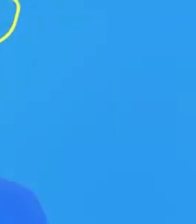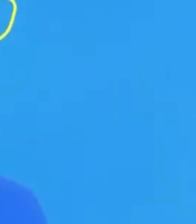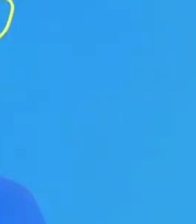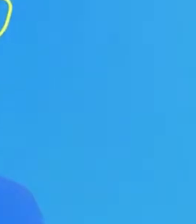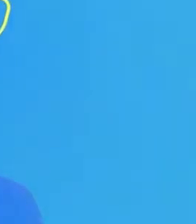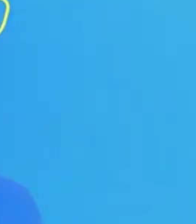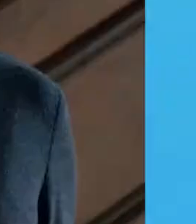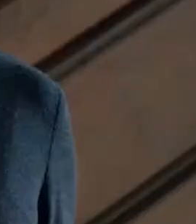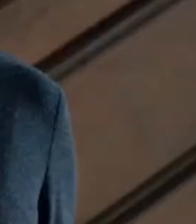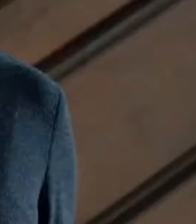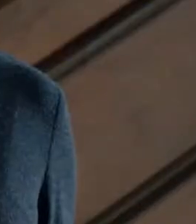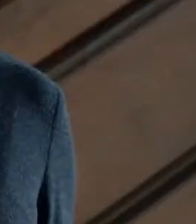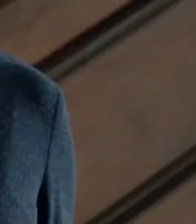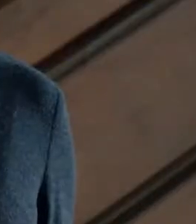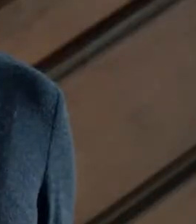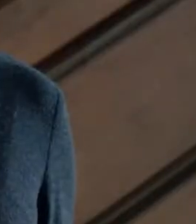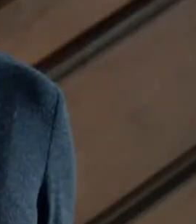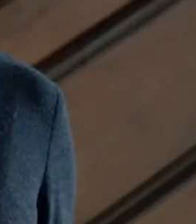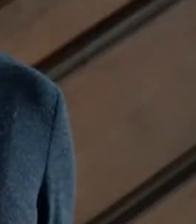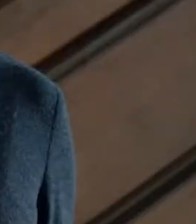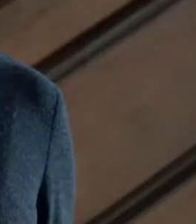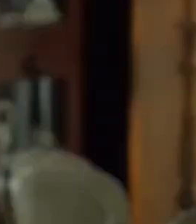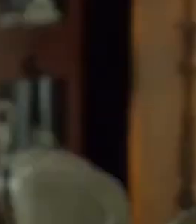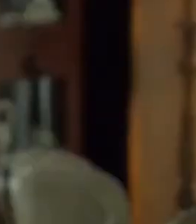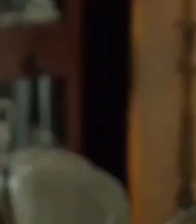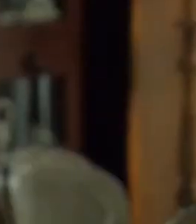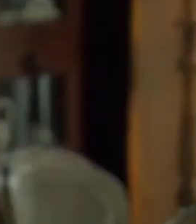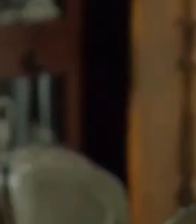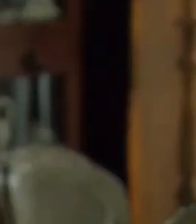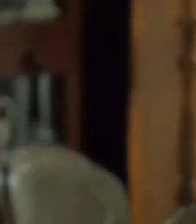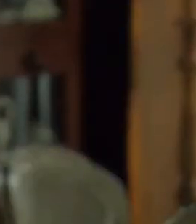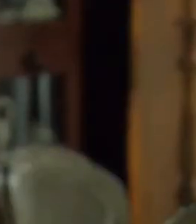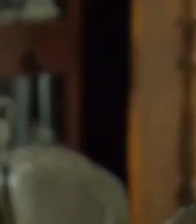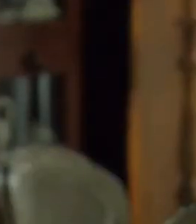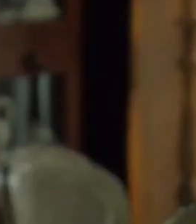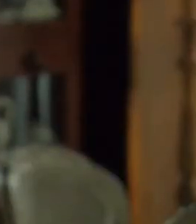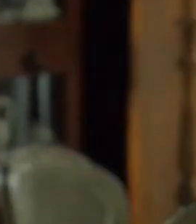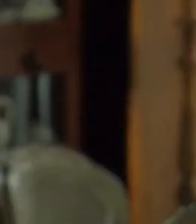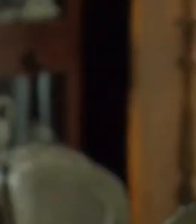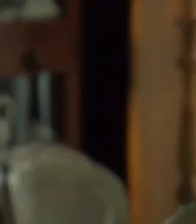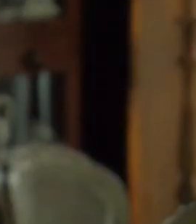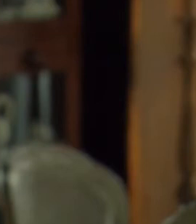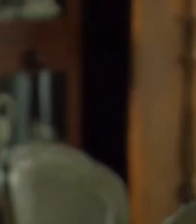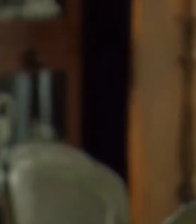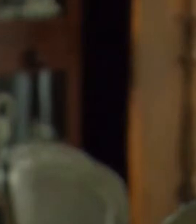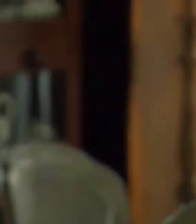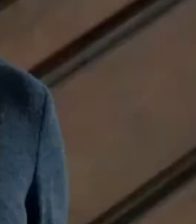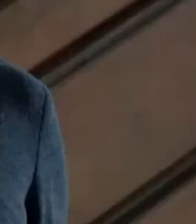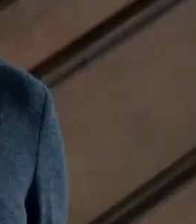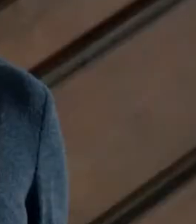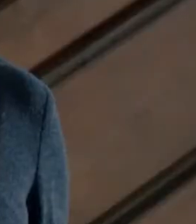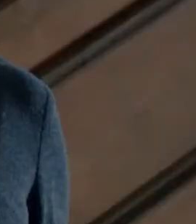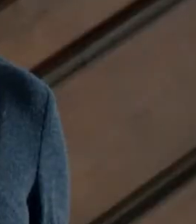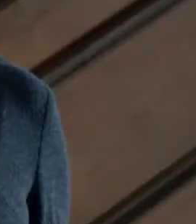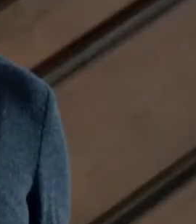Familias donde es preferible cuidarse la espalda. Con Gustavo fuera de casa solo me sobráis tres. Sara, tu hijo y